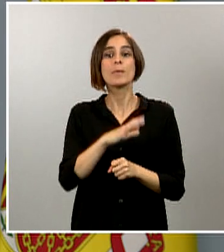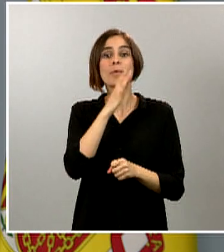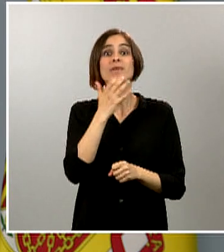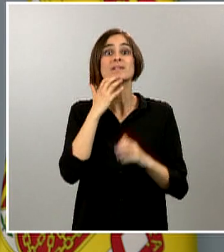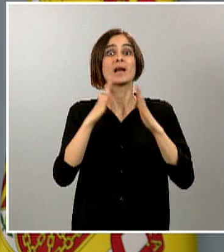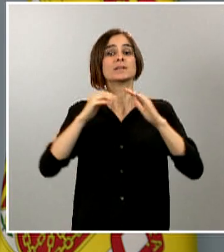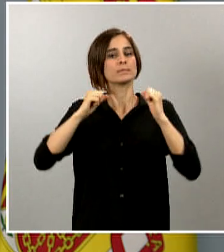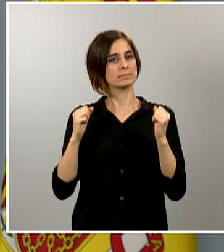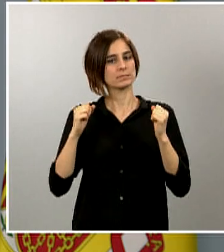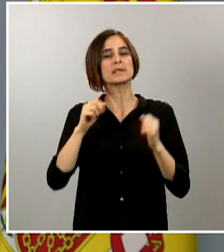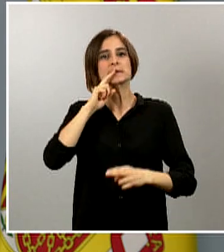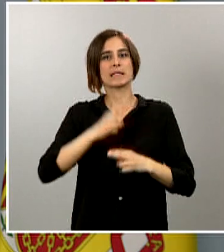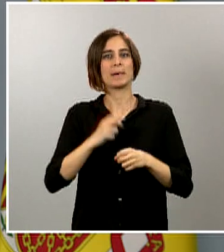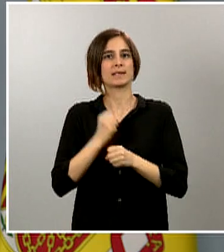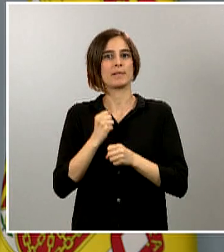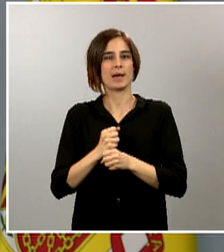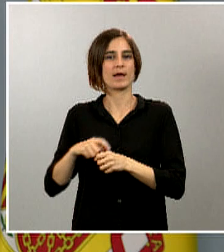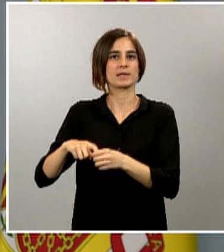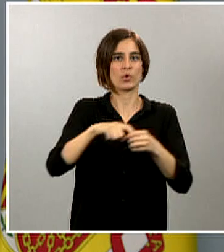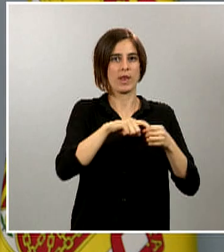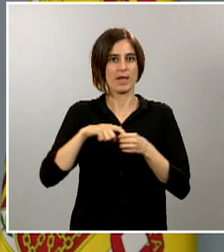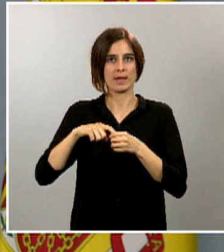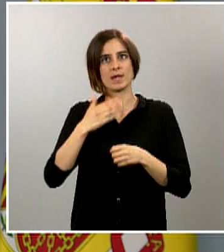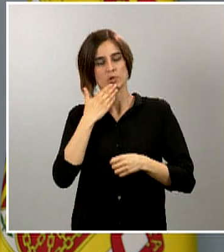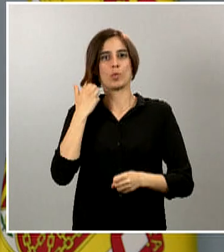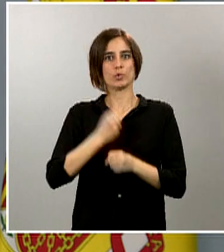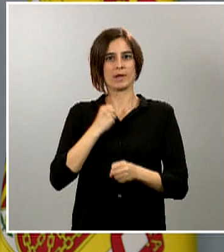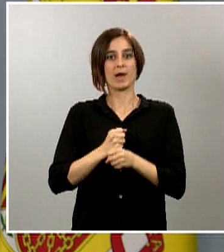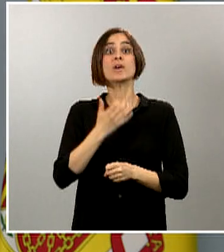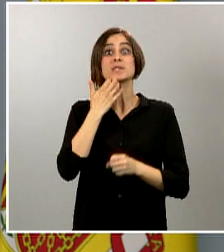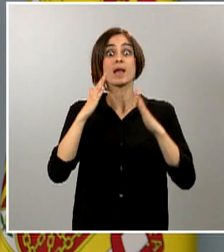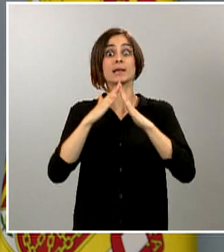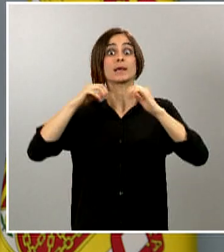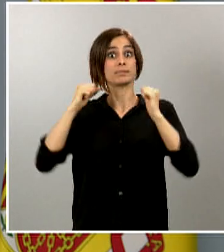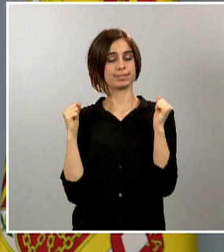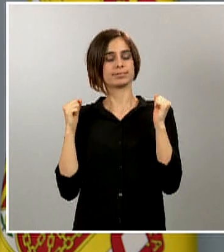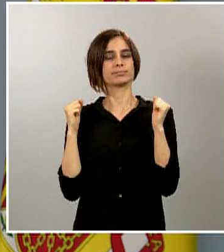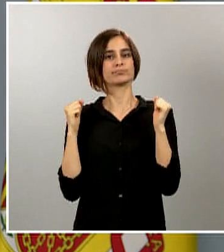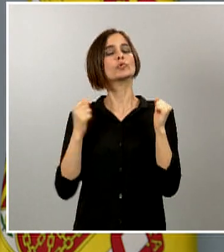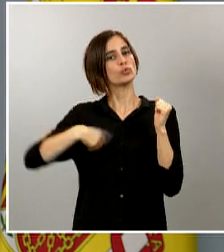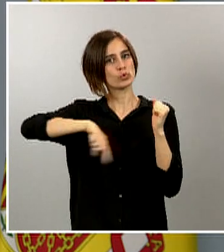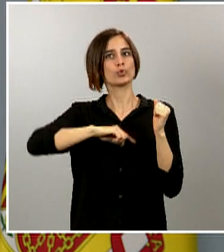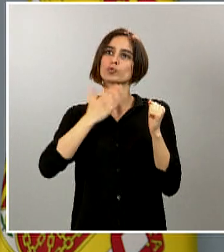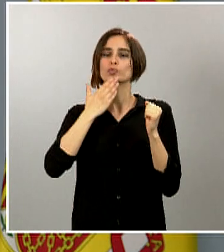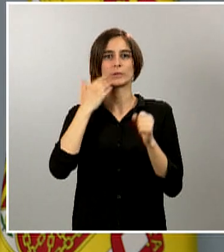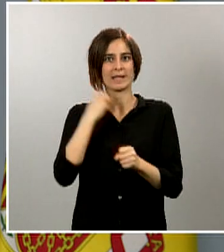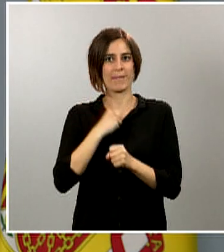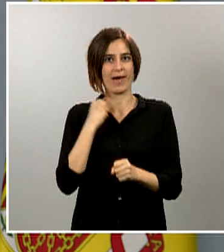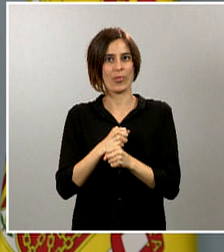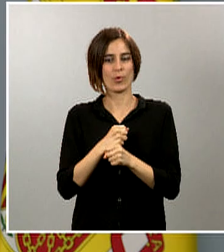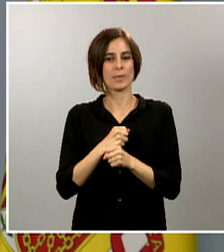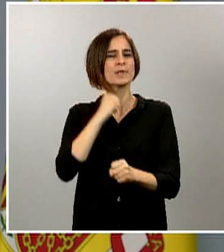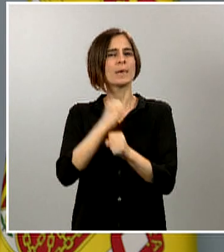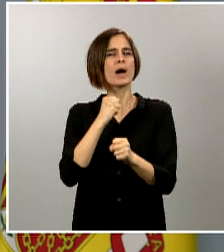solidaridad. Eso es un trabajo. Vivamos que quedándonos ahora en casa estamos y seguimos trabajando por un objetivo